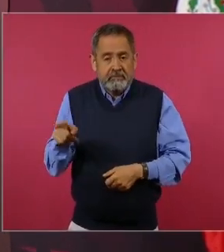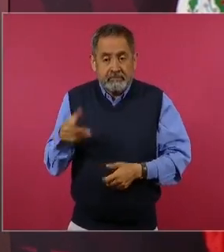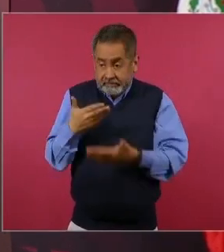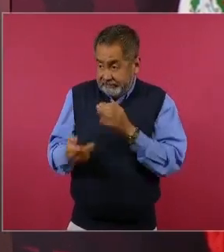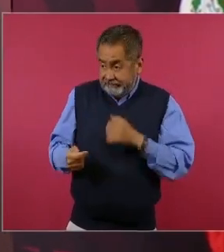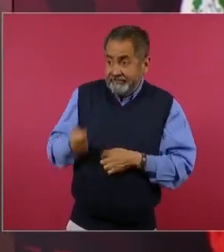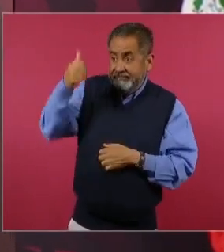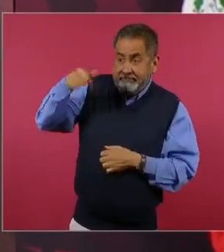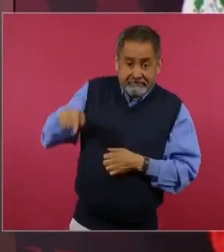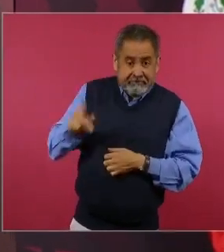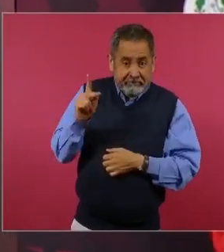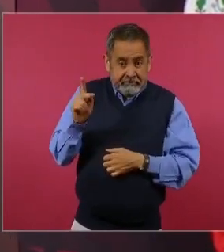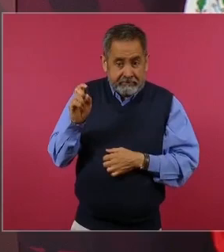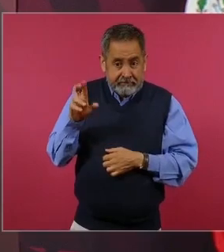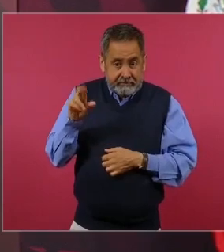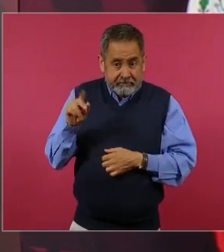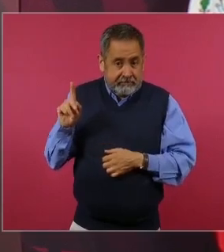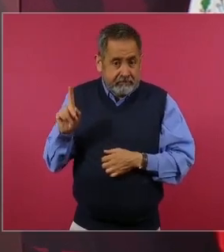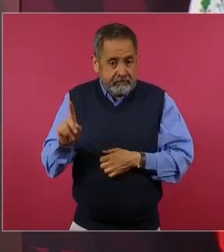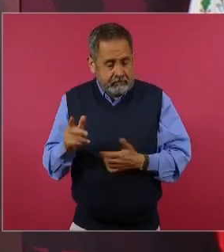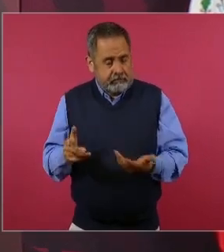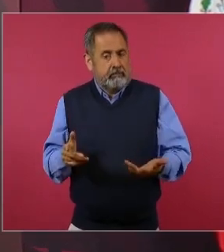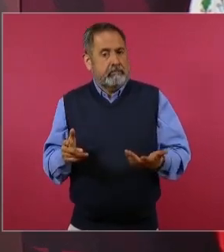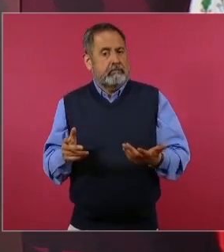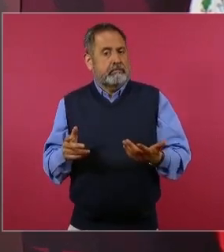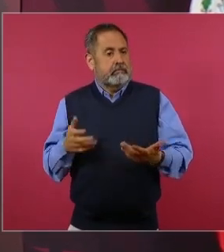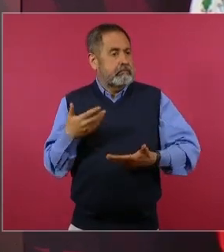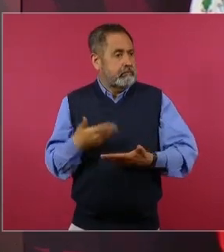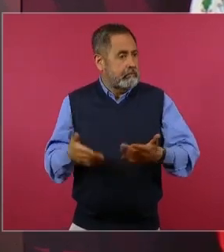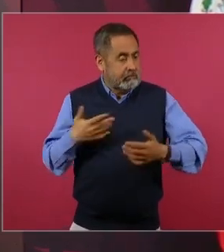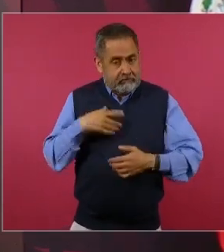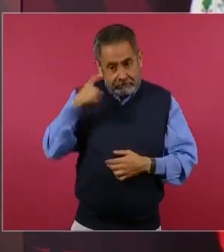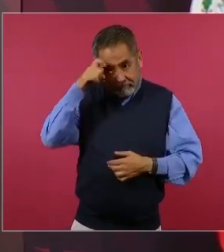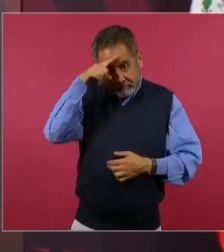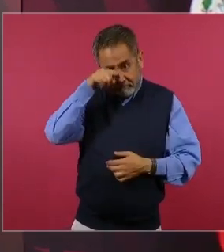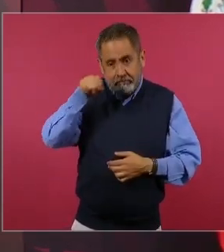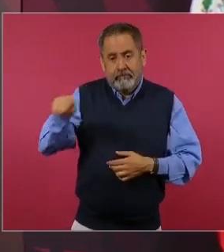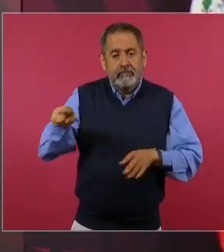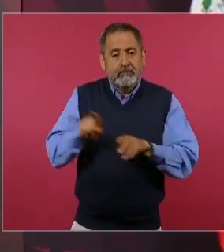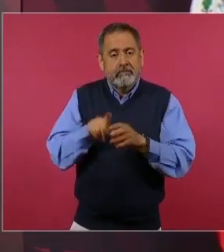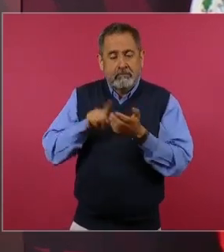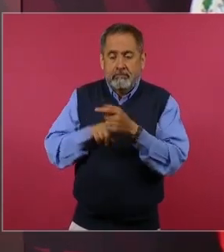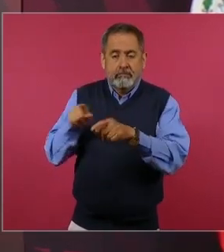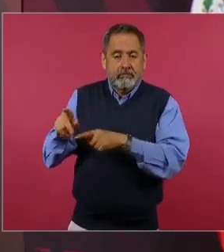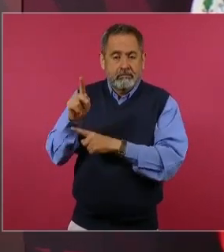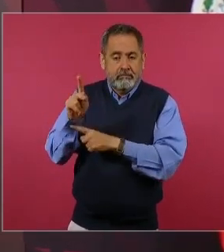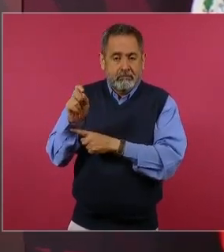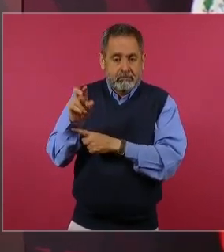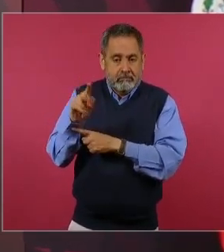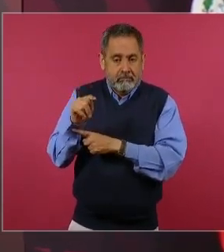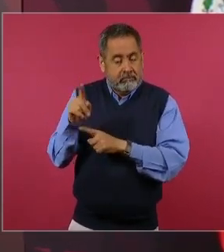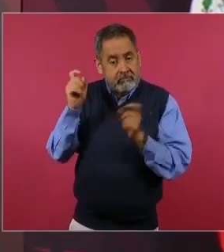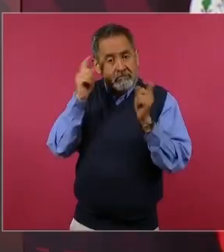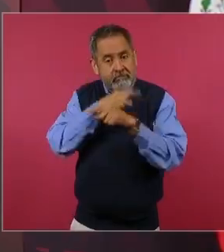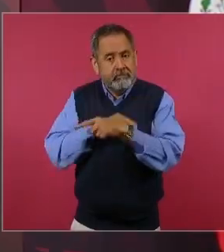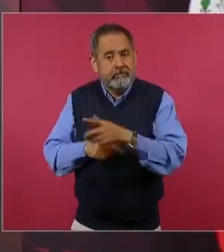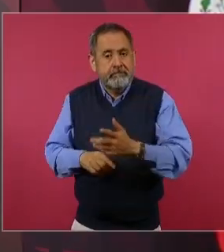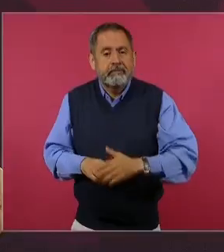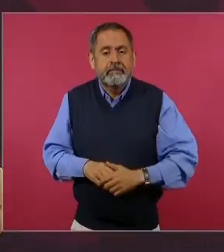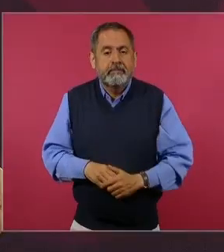Entonces, qué difícil, ¿no? La situación allá.